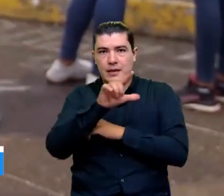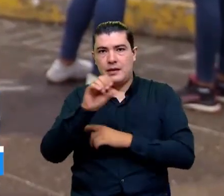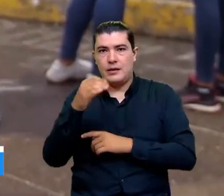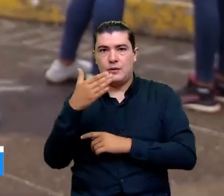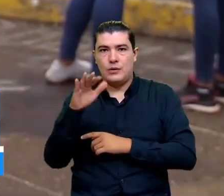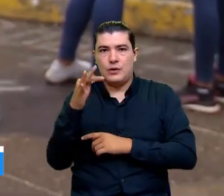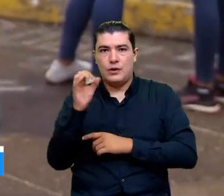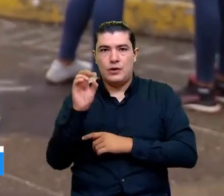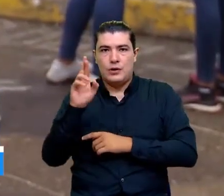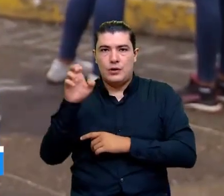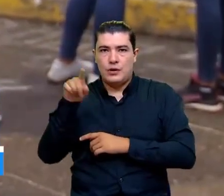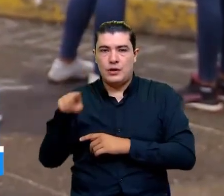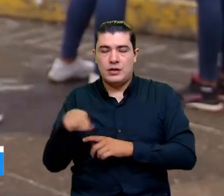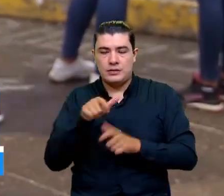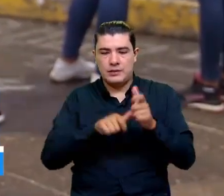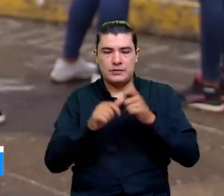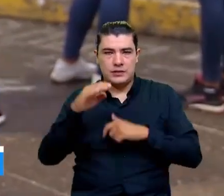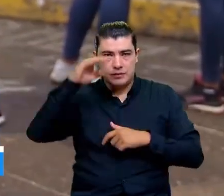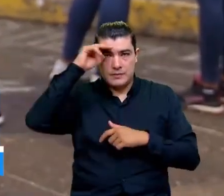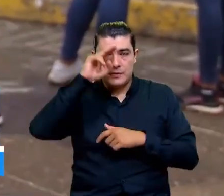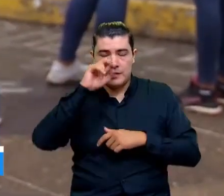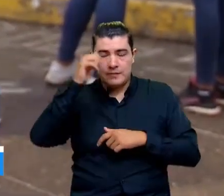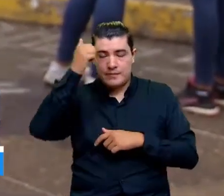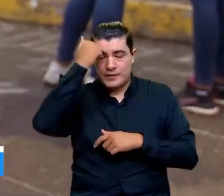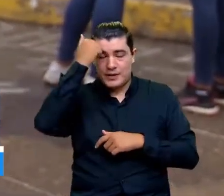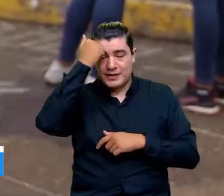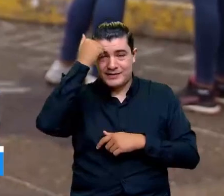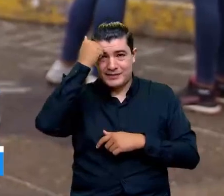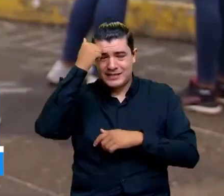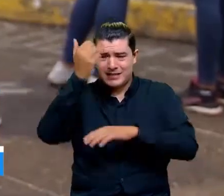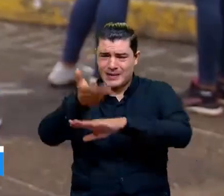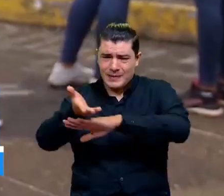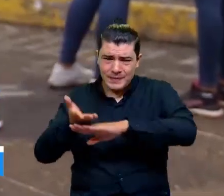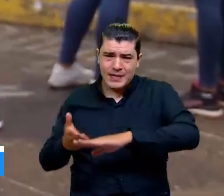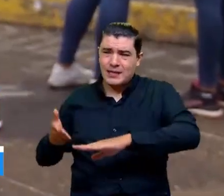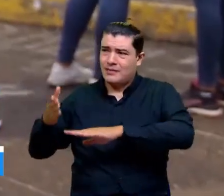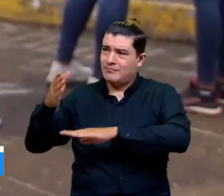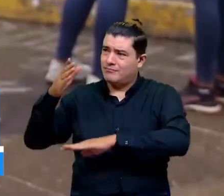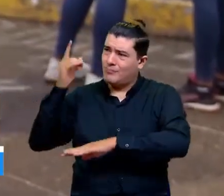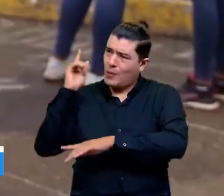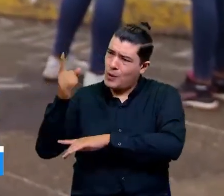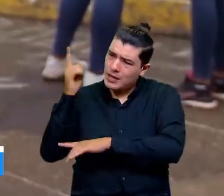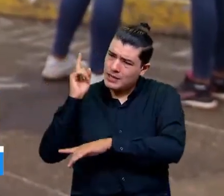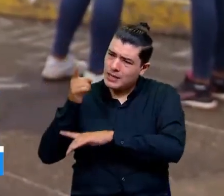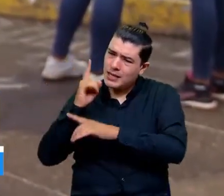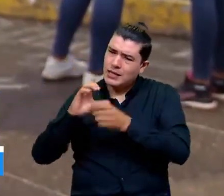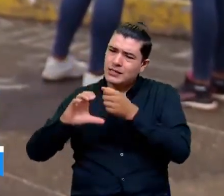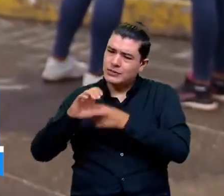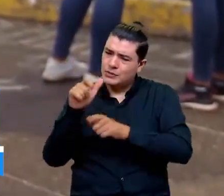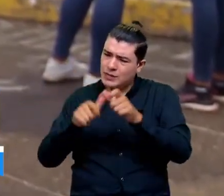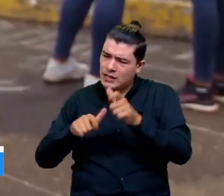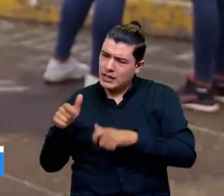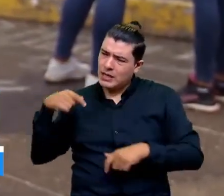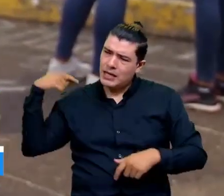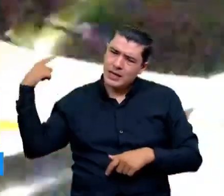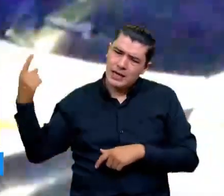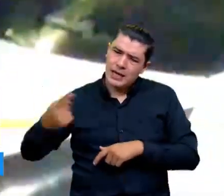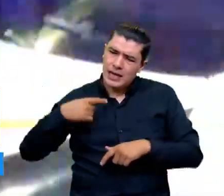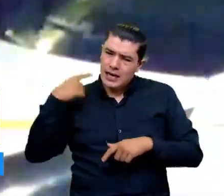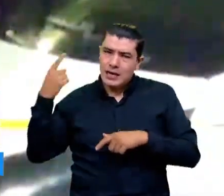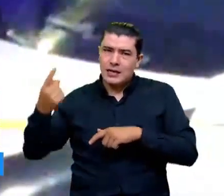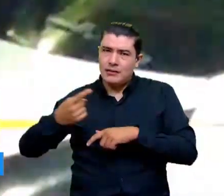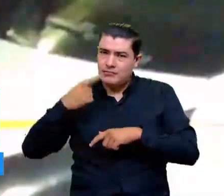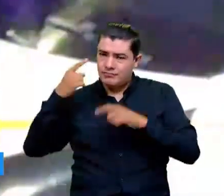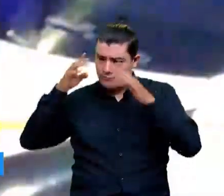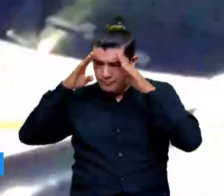maestros vienen exigiendo una política de seguridad ciudadana porque no están de acuerdo con el vil asesinato de este docente.